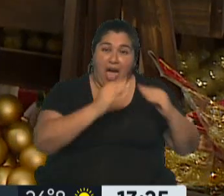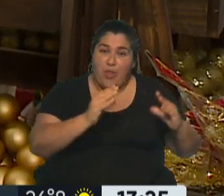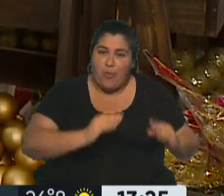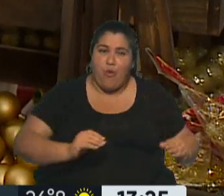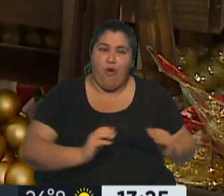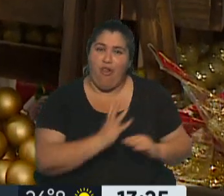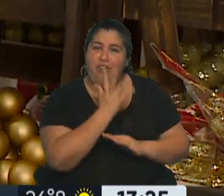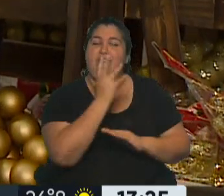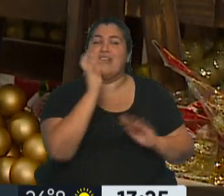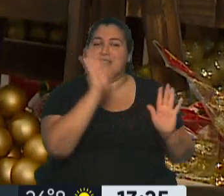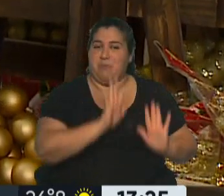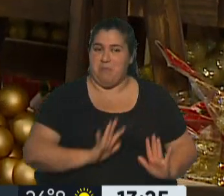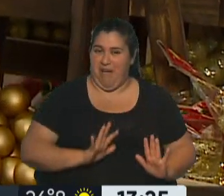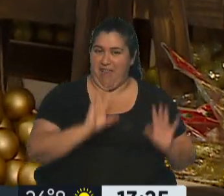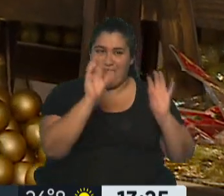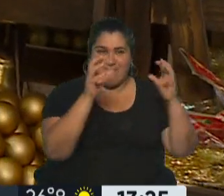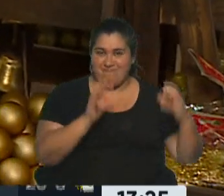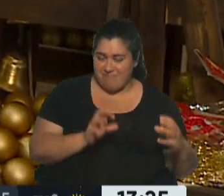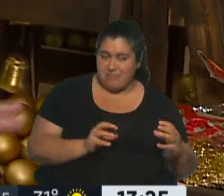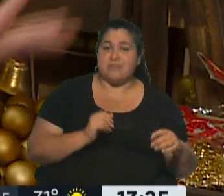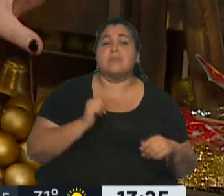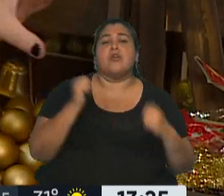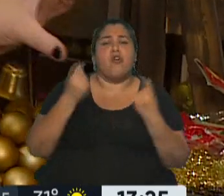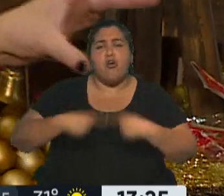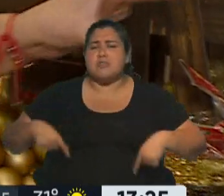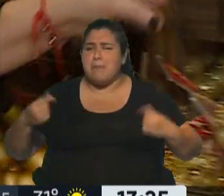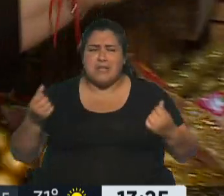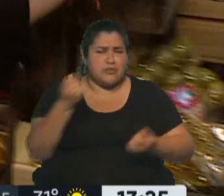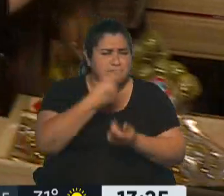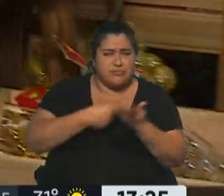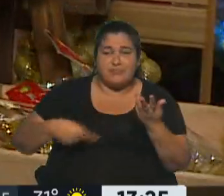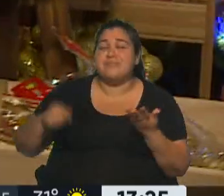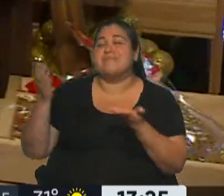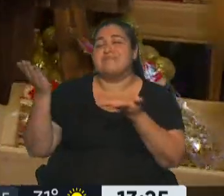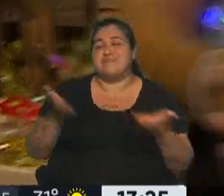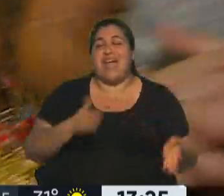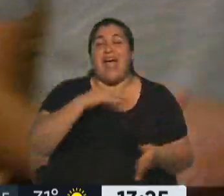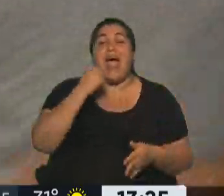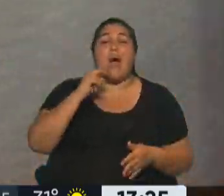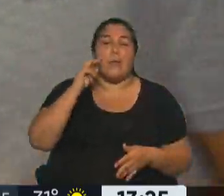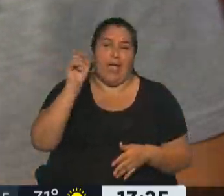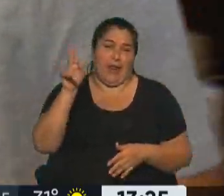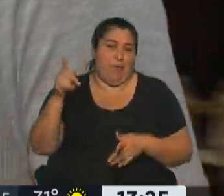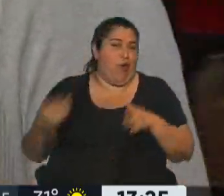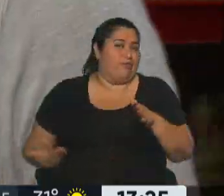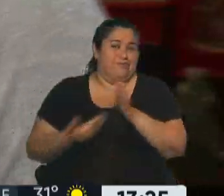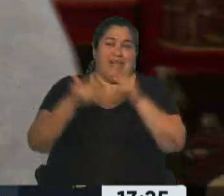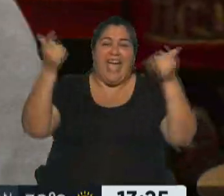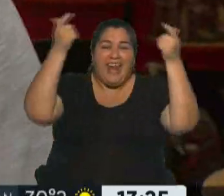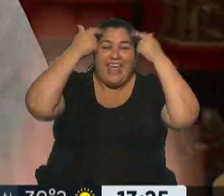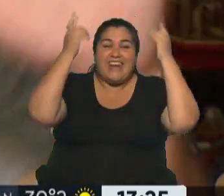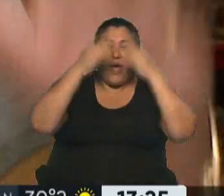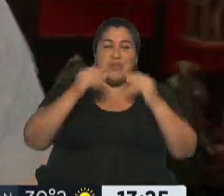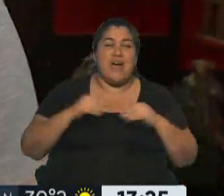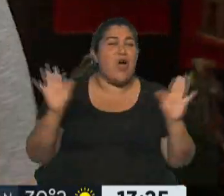que está ubicado en el barrio de Parque Patricios, donde encontramos precio, variedad, de todo. Y vamos a hablar con Javier. Javier, ¿cómo estás? Bueno, sos el rey de la Navidad. ¿Qué tal? ¿Cómo están?